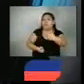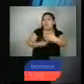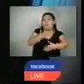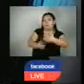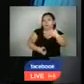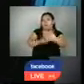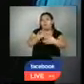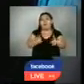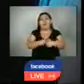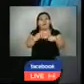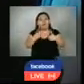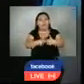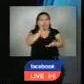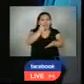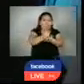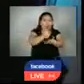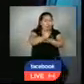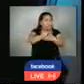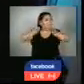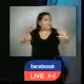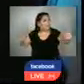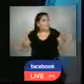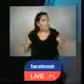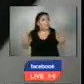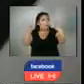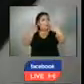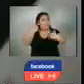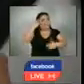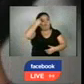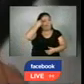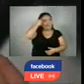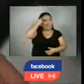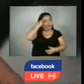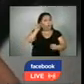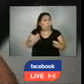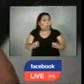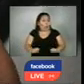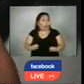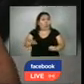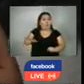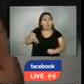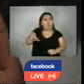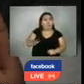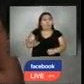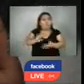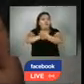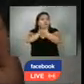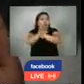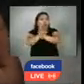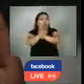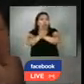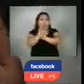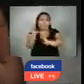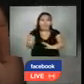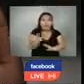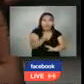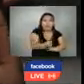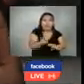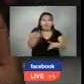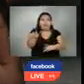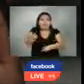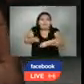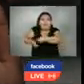es que diferentes marcas muy reconocidas están comenzando a entrar y adaptarse. Muchas personas esperan ganar